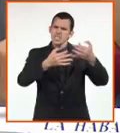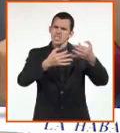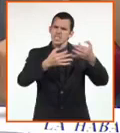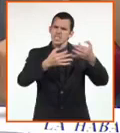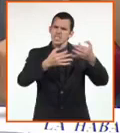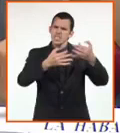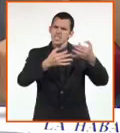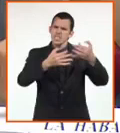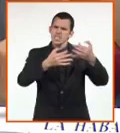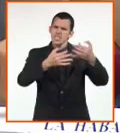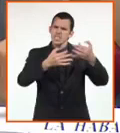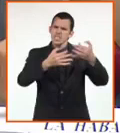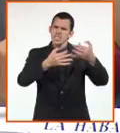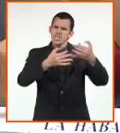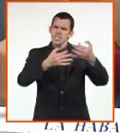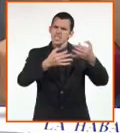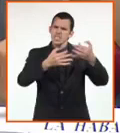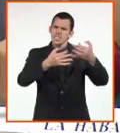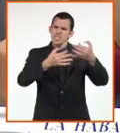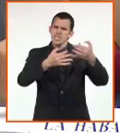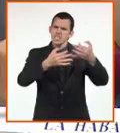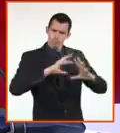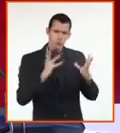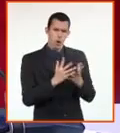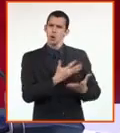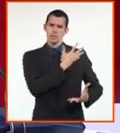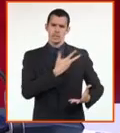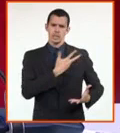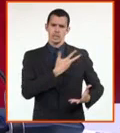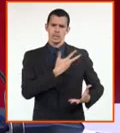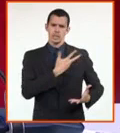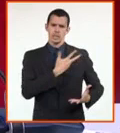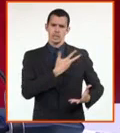a nosotros, que nos dan todo lo que tienen, que no nos dan